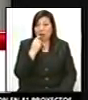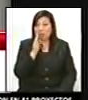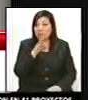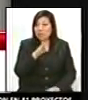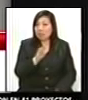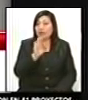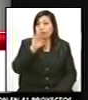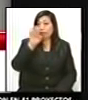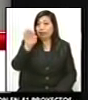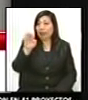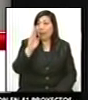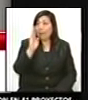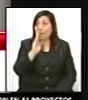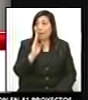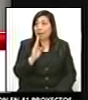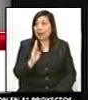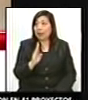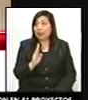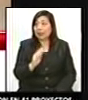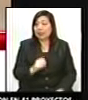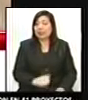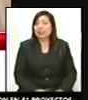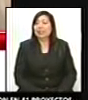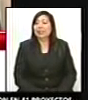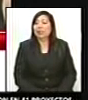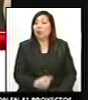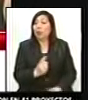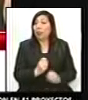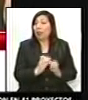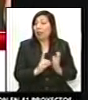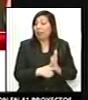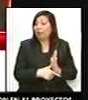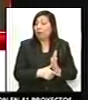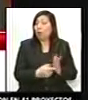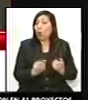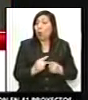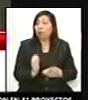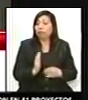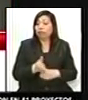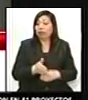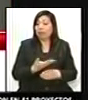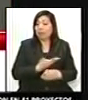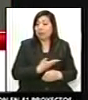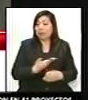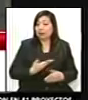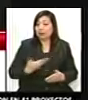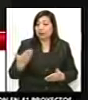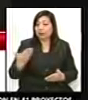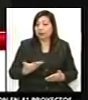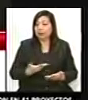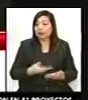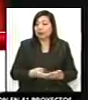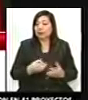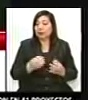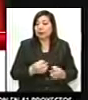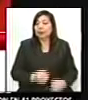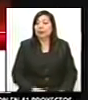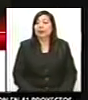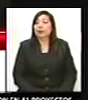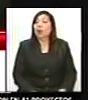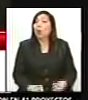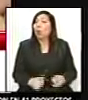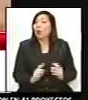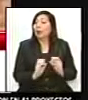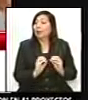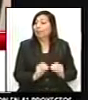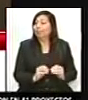por 2 días al grupo de trabajo ad hoc. Un día después de su llegada a Brasil, ingresó la solicitud de concesión definitiva. Cuando se